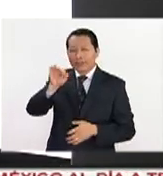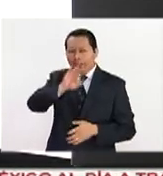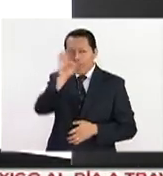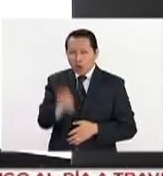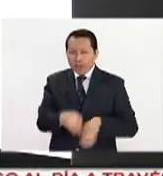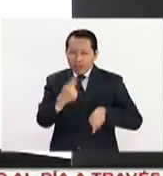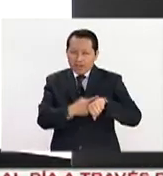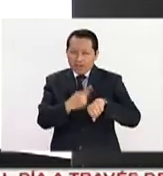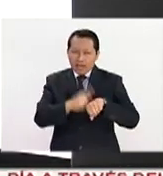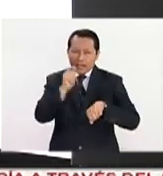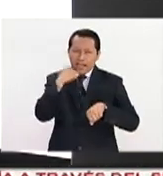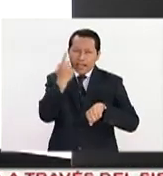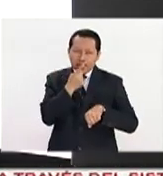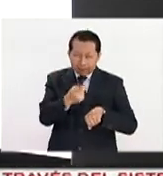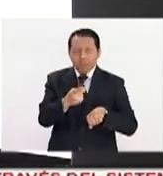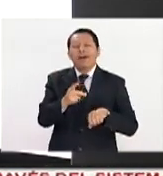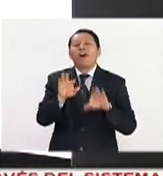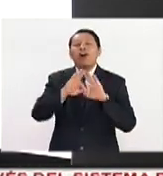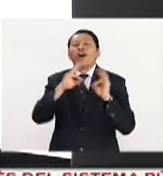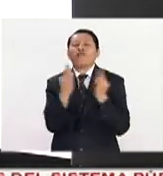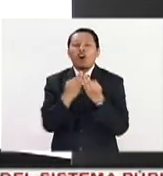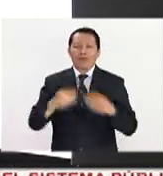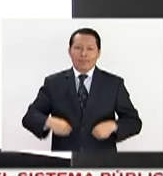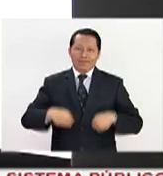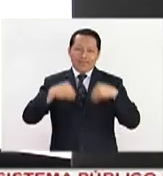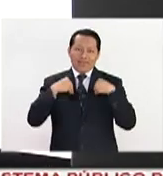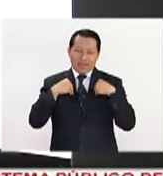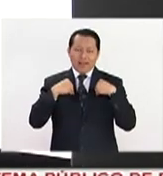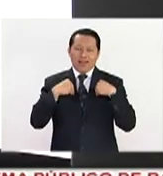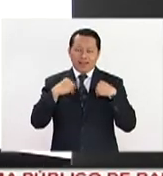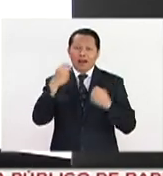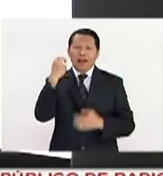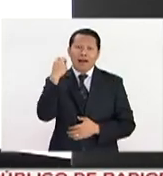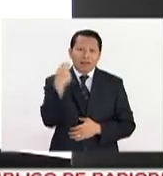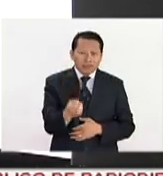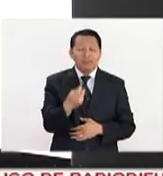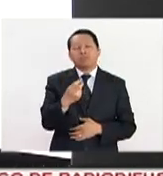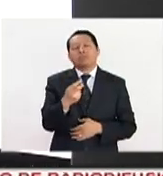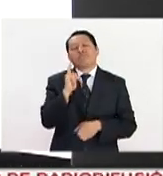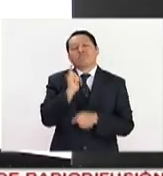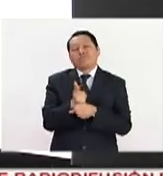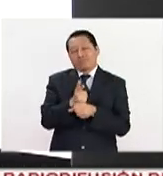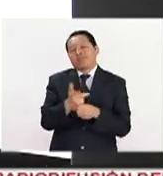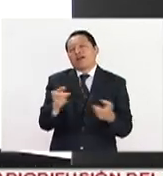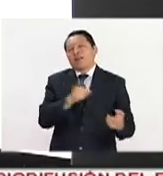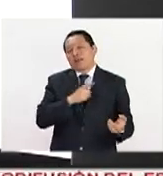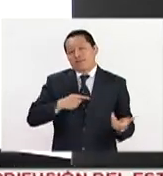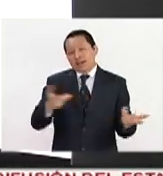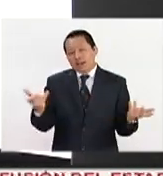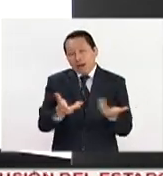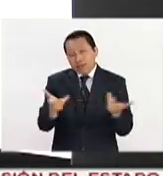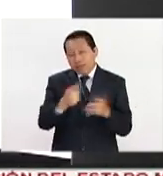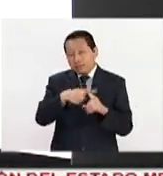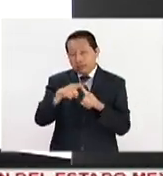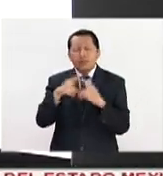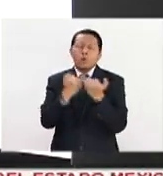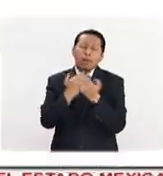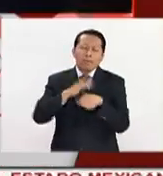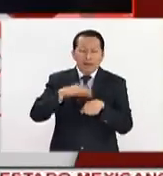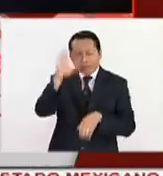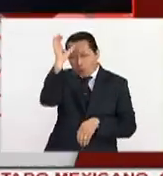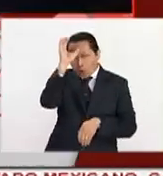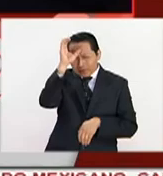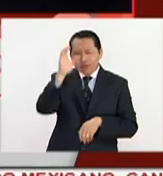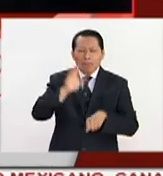vida. Entonces yo creo que todos ya nos estamos dando cuenta de que tenemos que hacer algo y también hay más conciencia y más conocimiento.